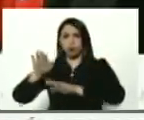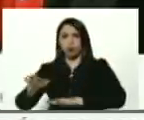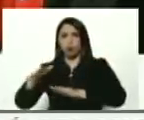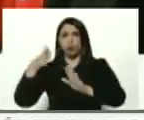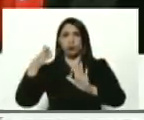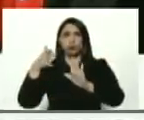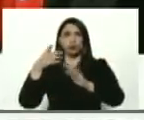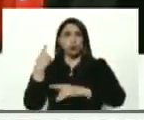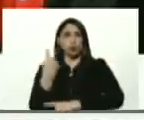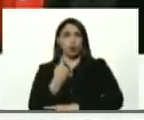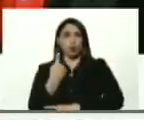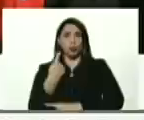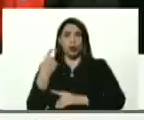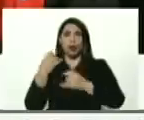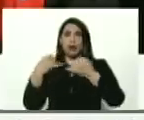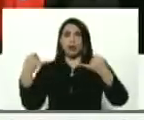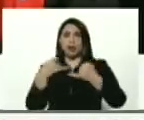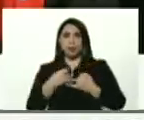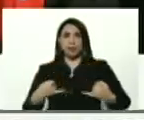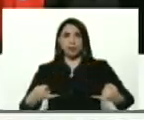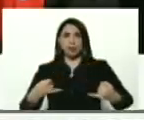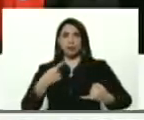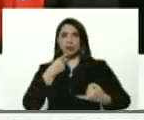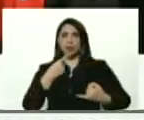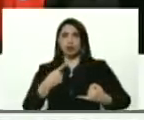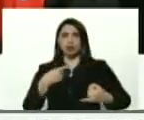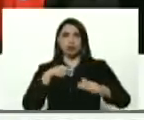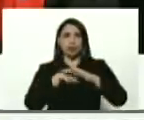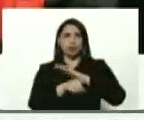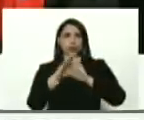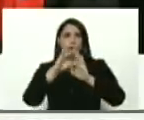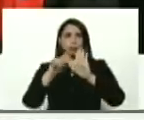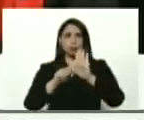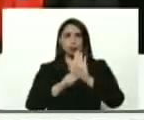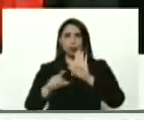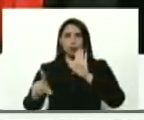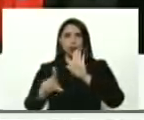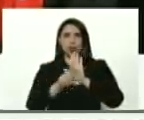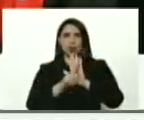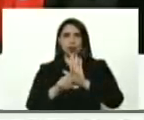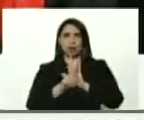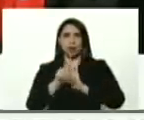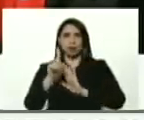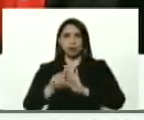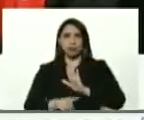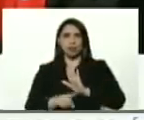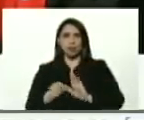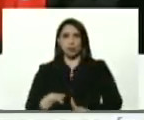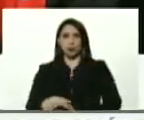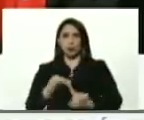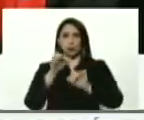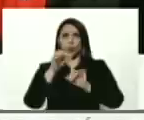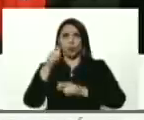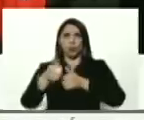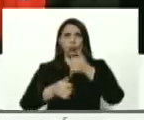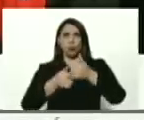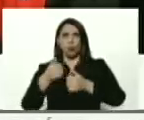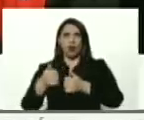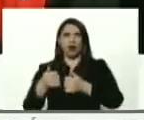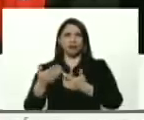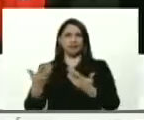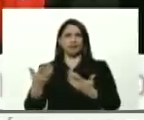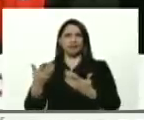límites establecidos en la Constitución y las leyes, ha verificado la omisión legislativa en la que ha incurrido la Asamblea